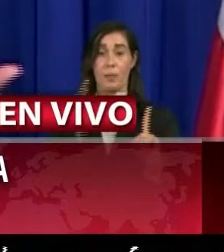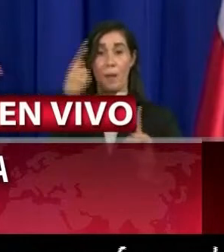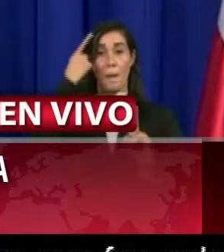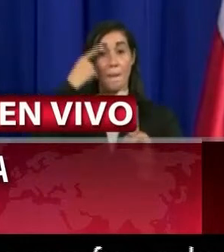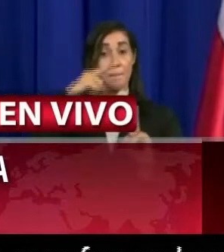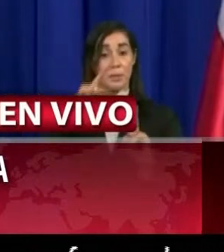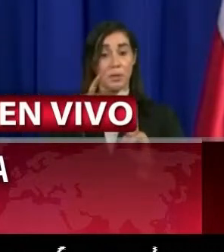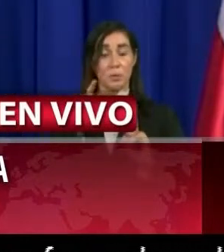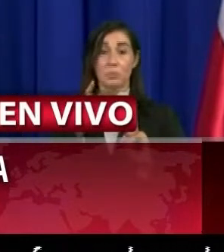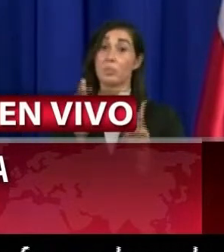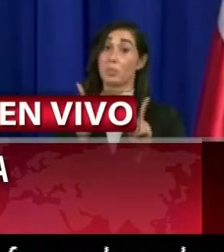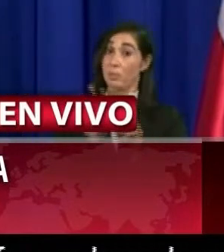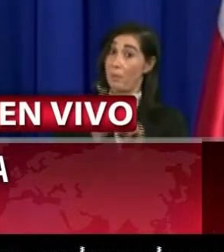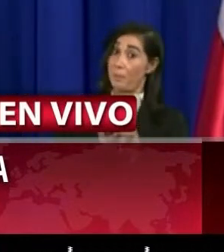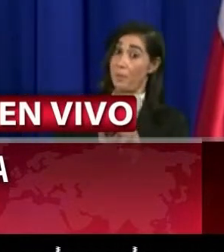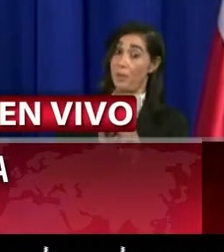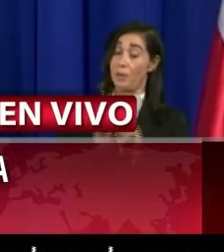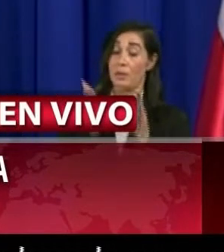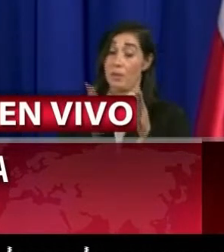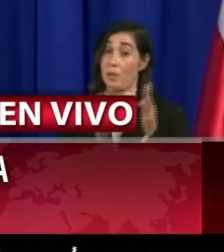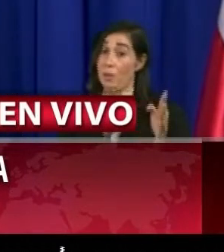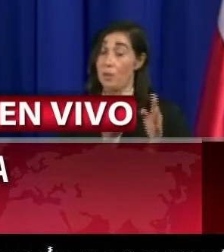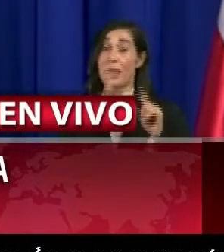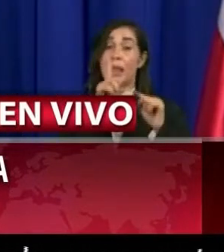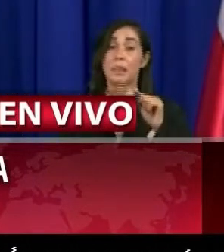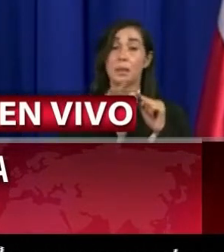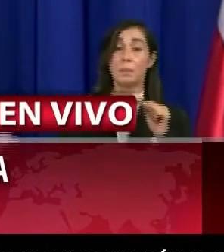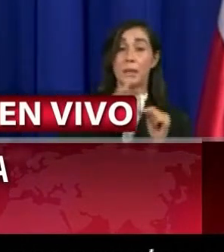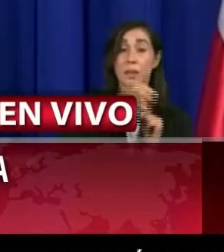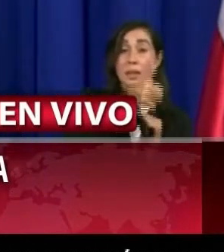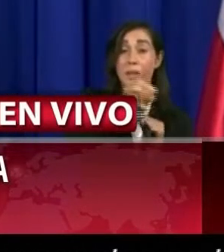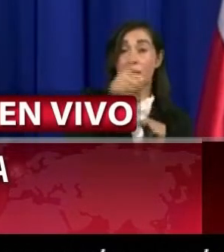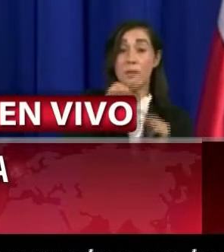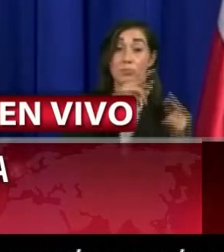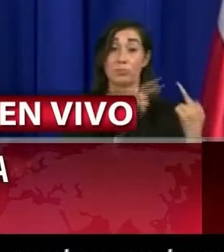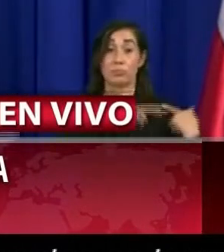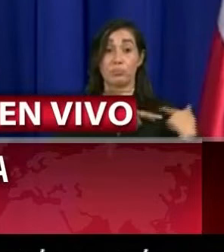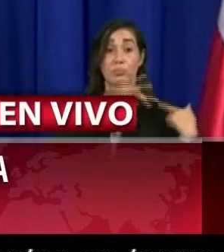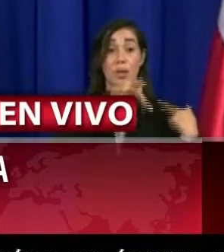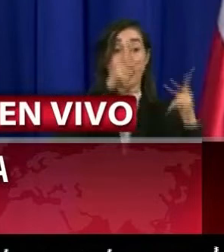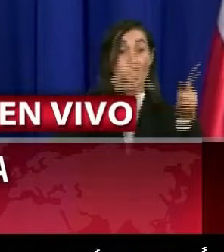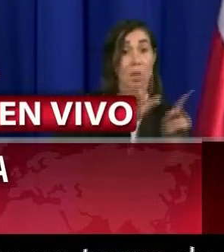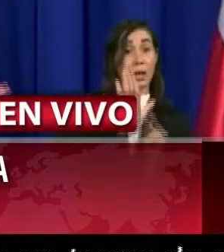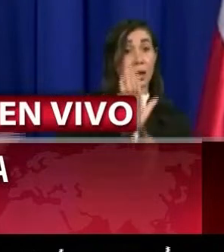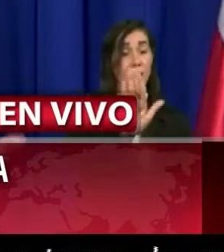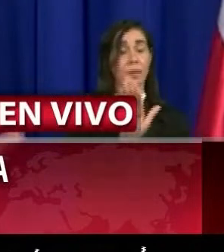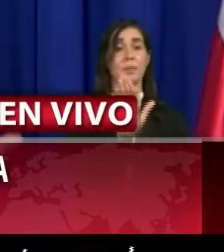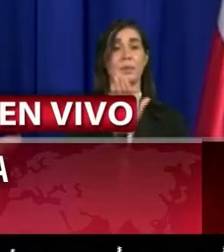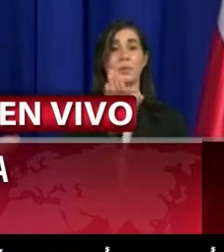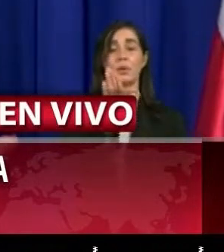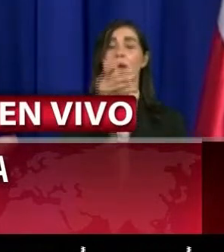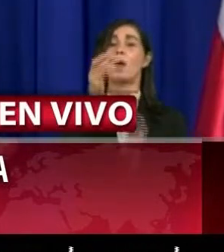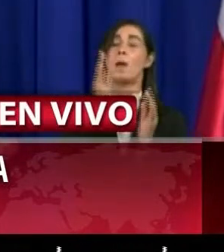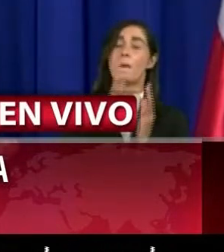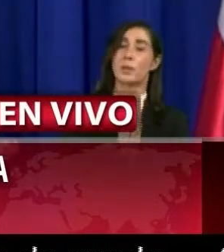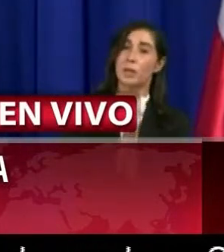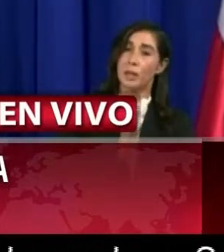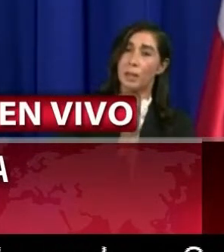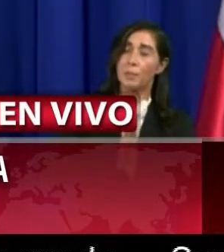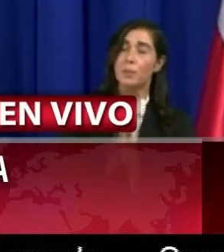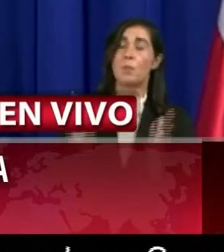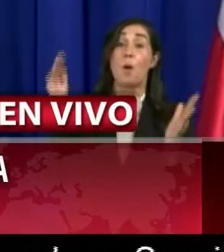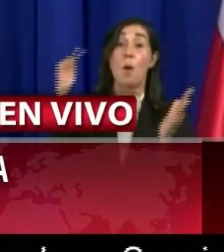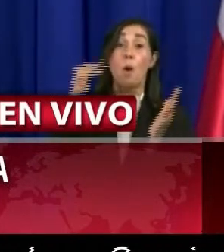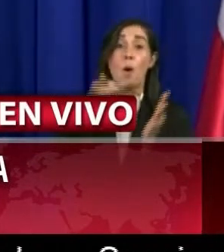orden o el desorden depende de cada ciudadano, de cada individuo. Por lo que les reiteramos una vez más,